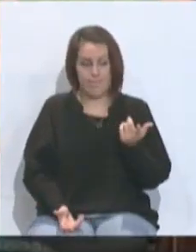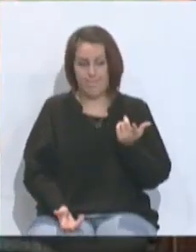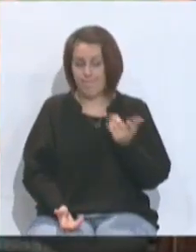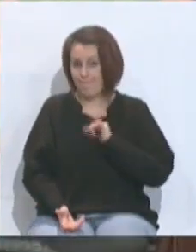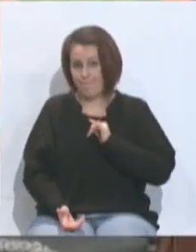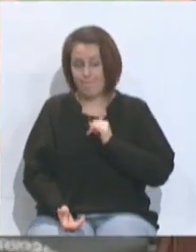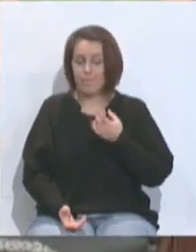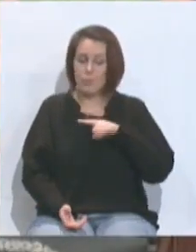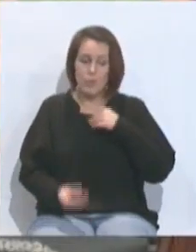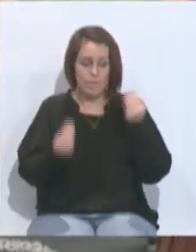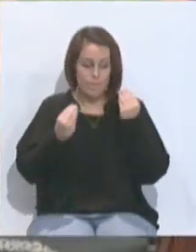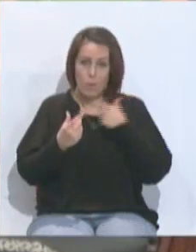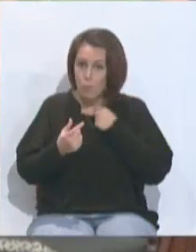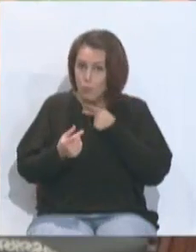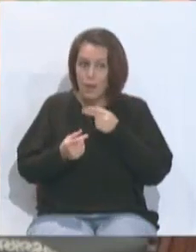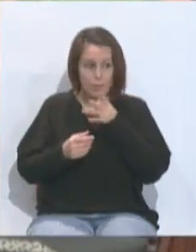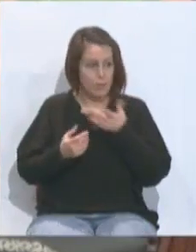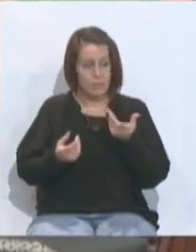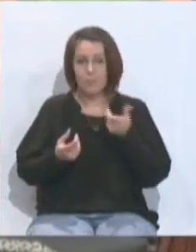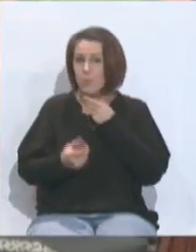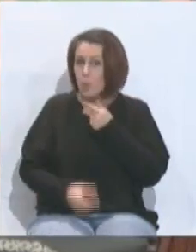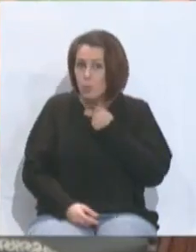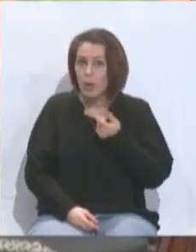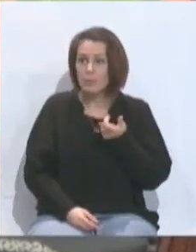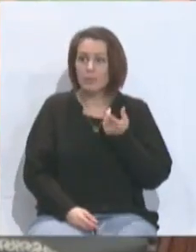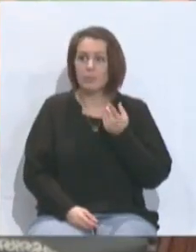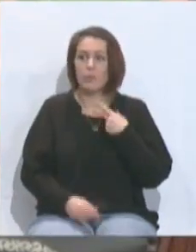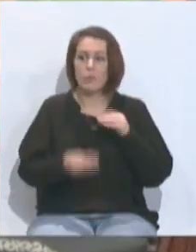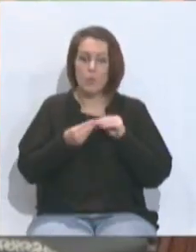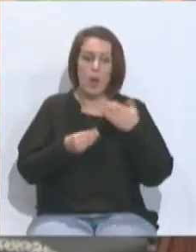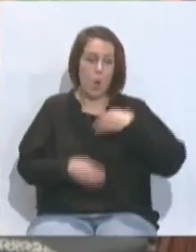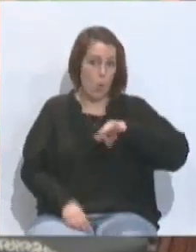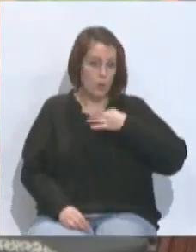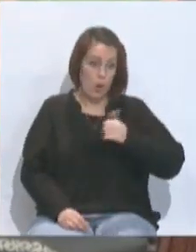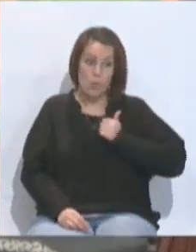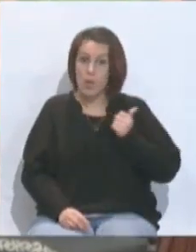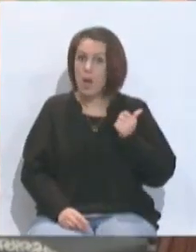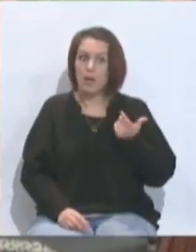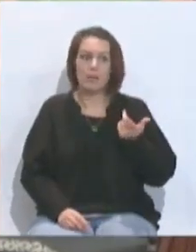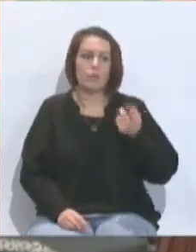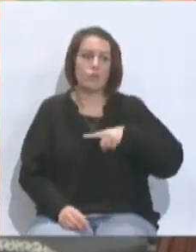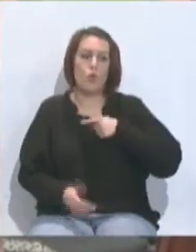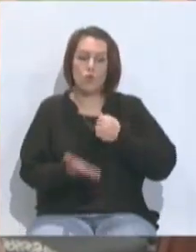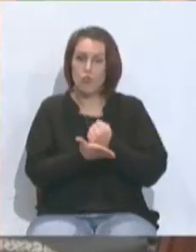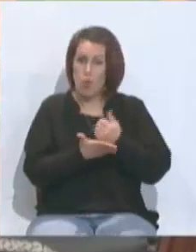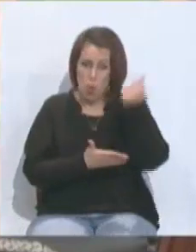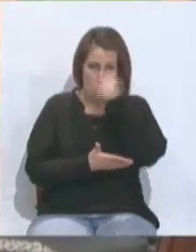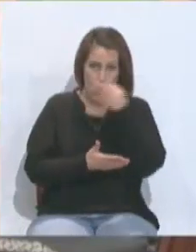nos gusta formarnos, nos gusta estar al día, y yo pienso que la única manera, claramente, y una oportunidad que le damos a nuestros socios y